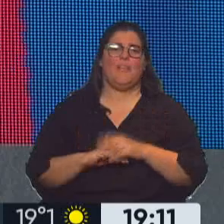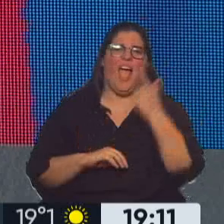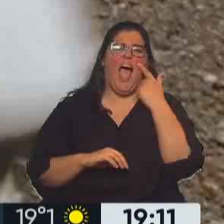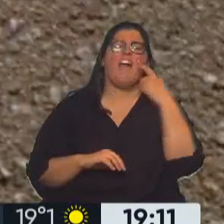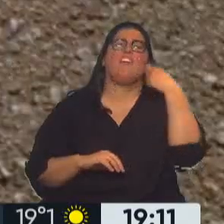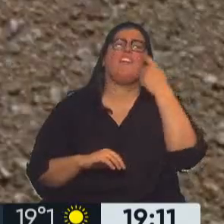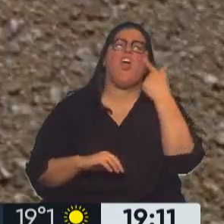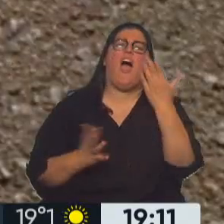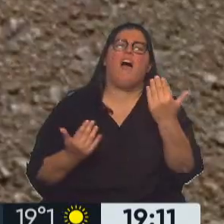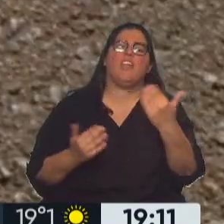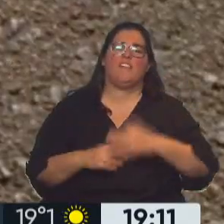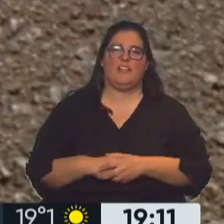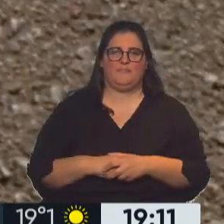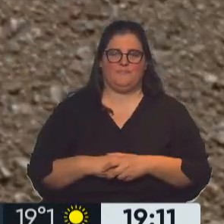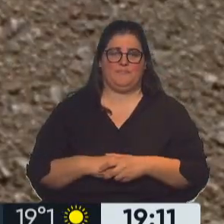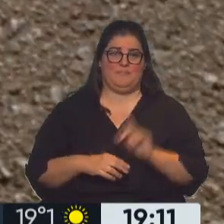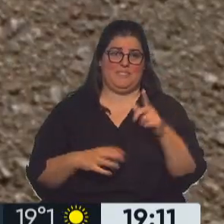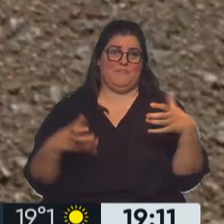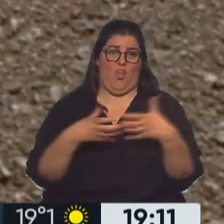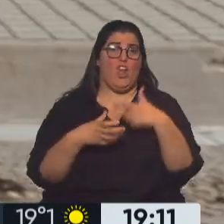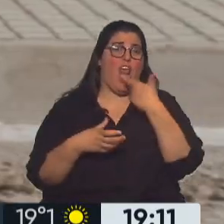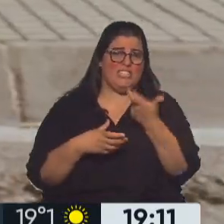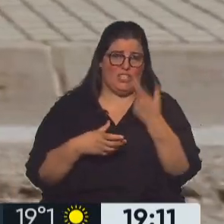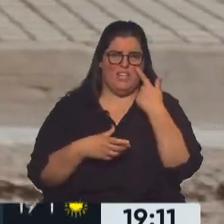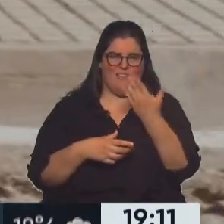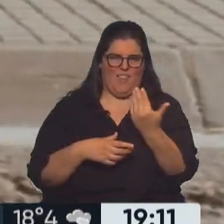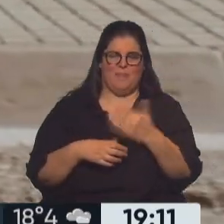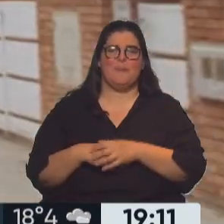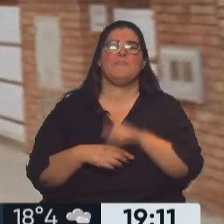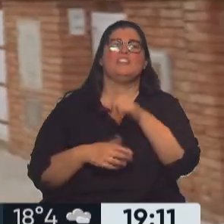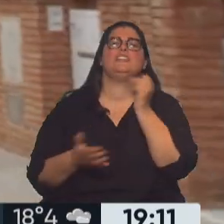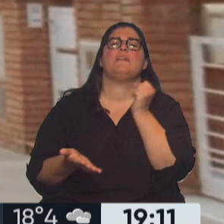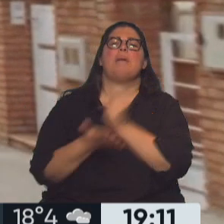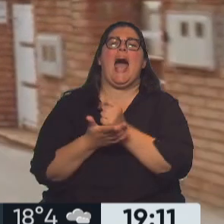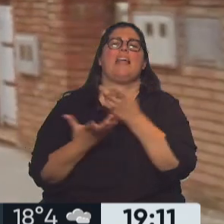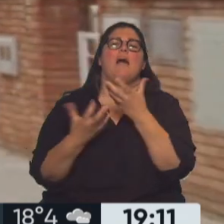Sol de los Rolling Stone sponsor